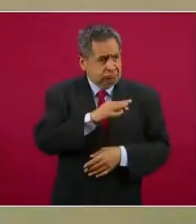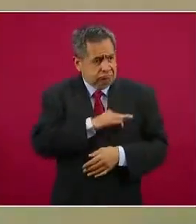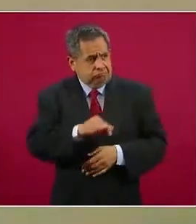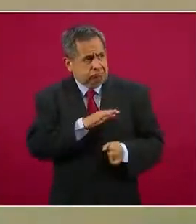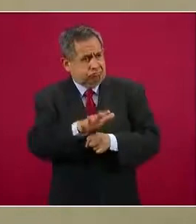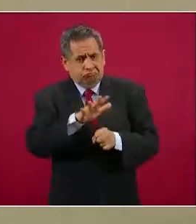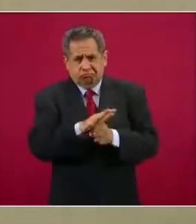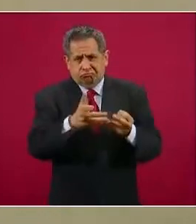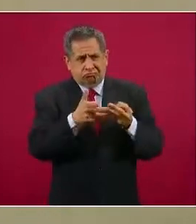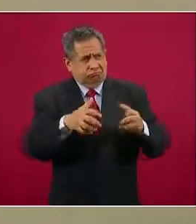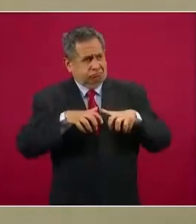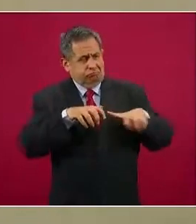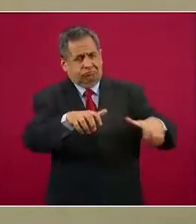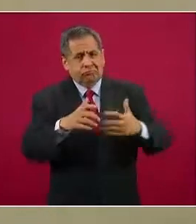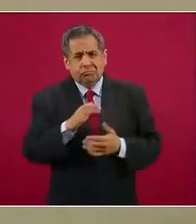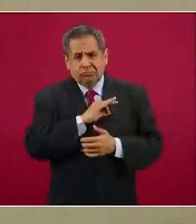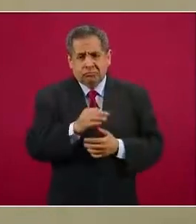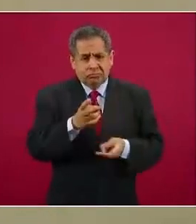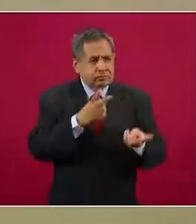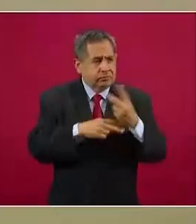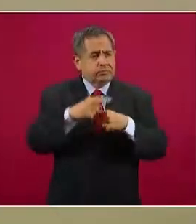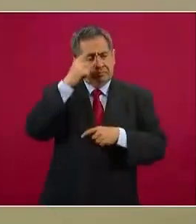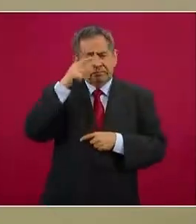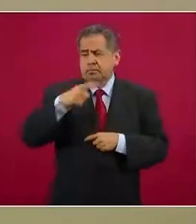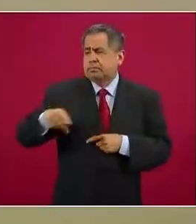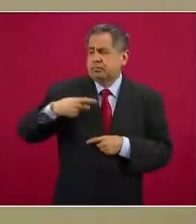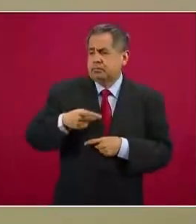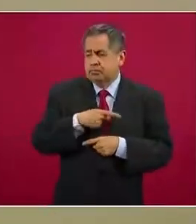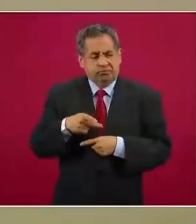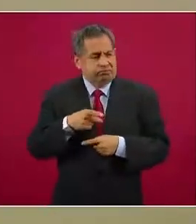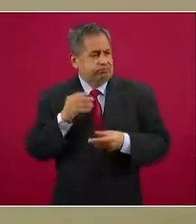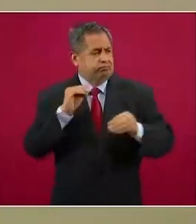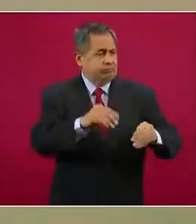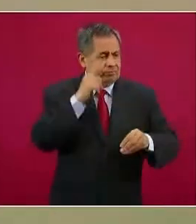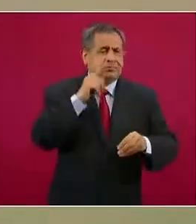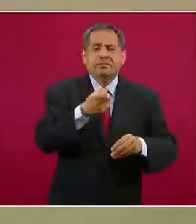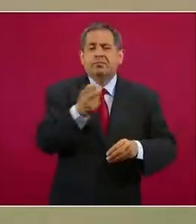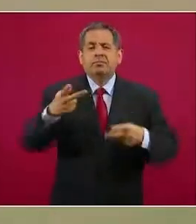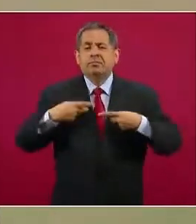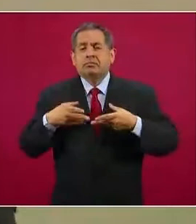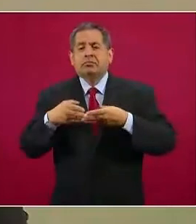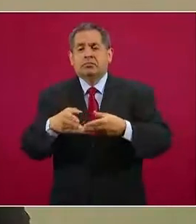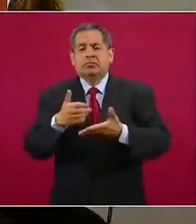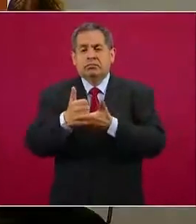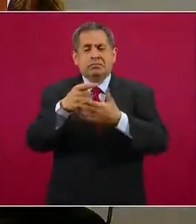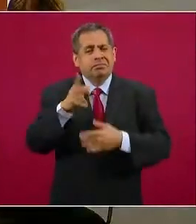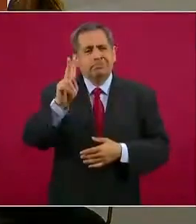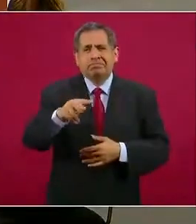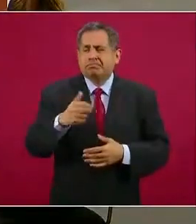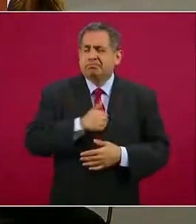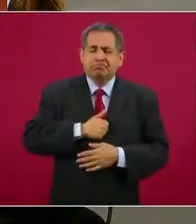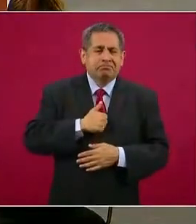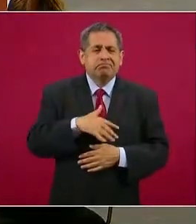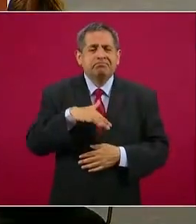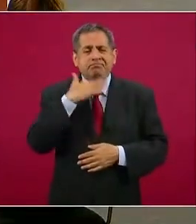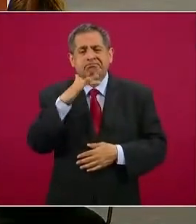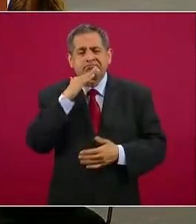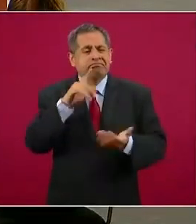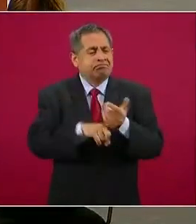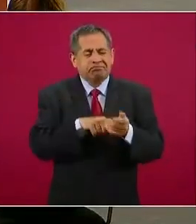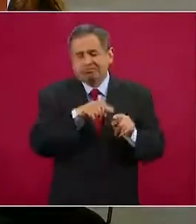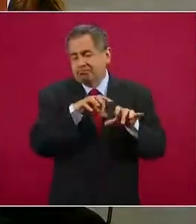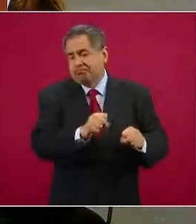gente, que el crecimiento económico crezca ahí para la pobre gente, para los pescadores. Pero desgraciadamente la corrupción tiene ahí